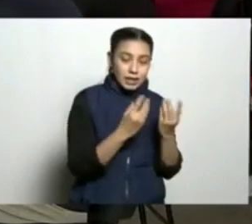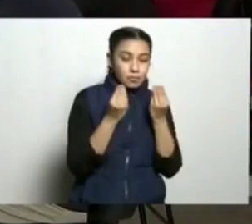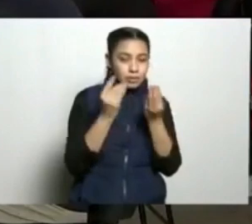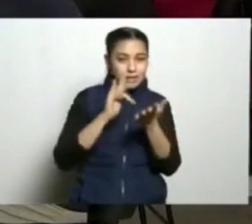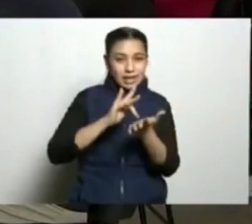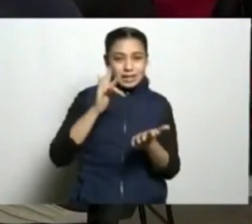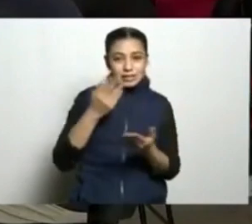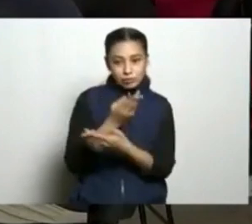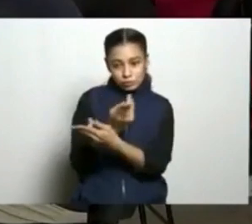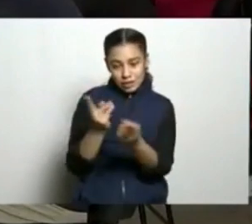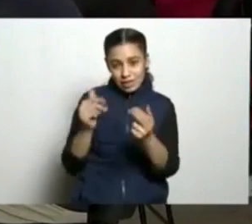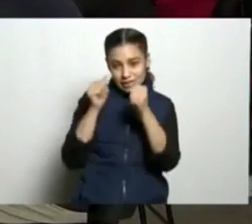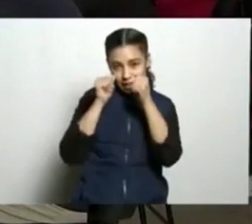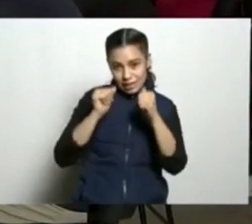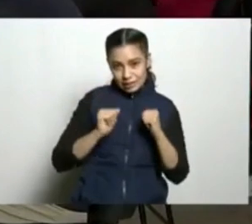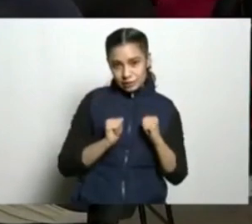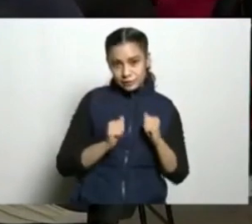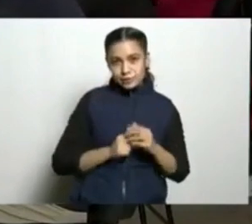Gracias.